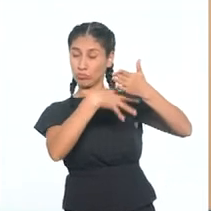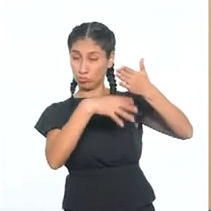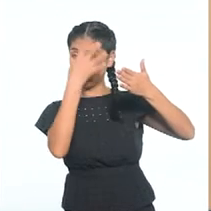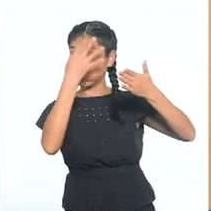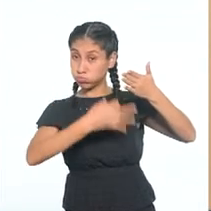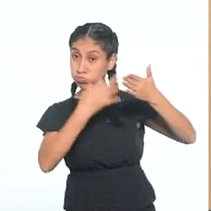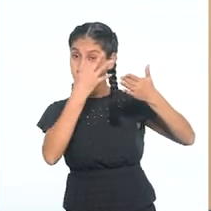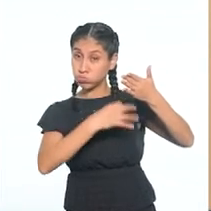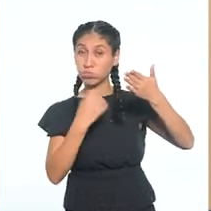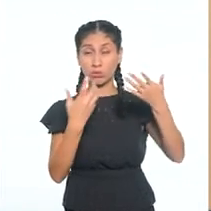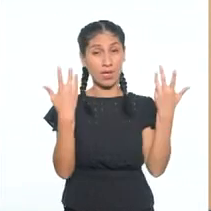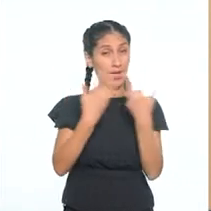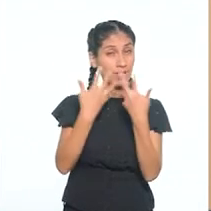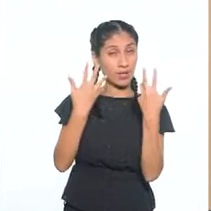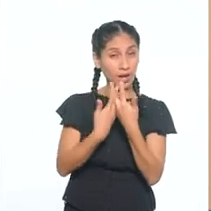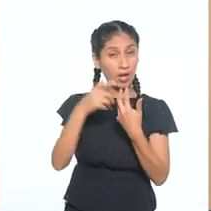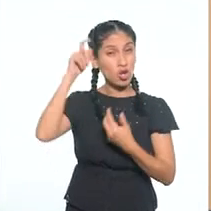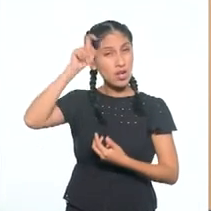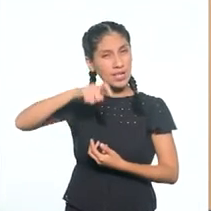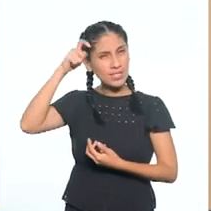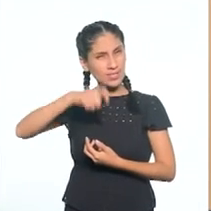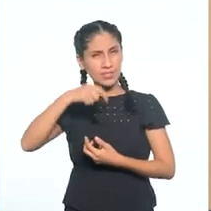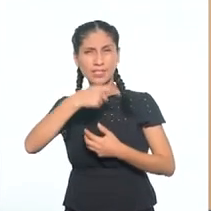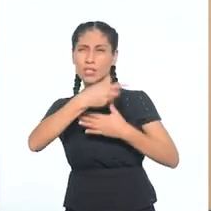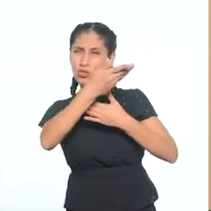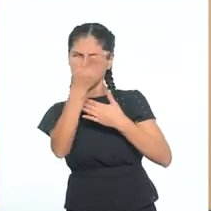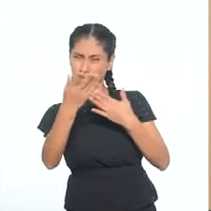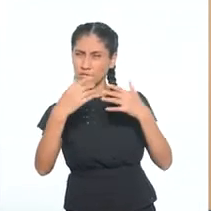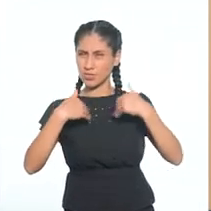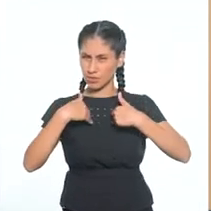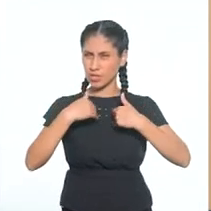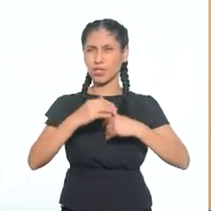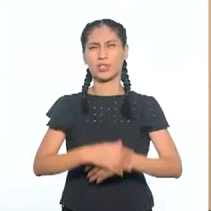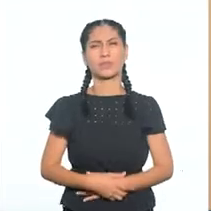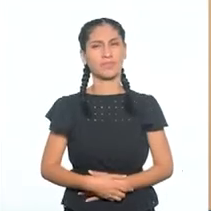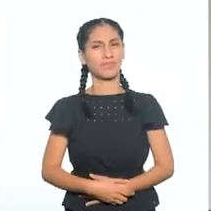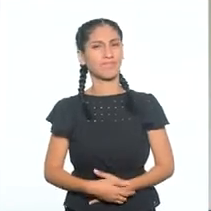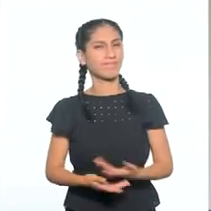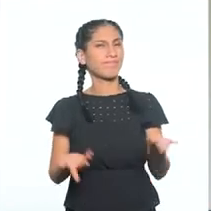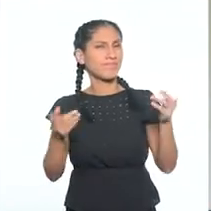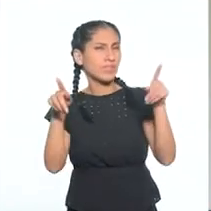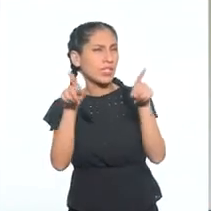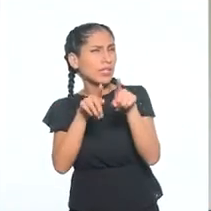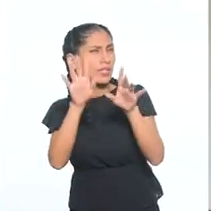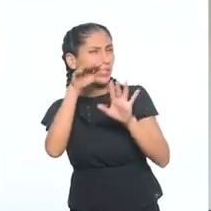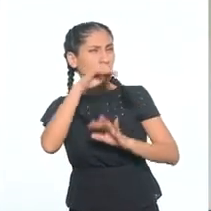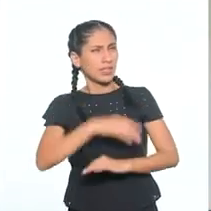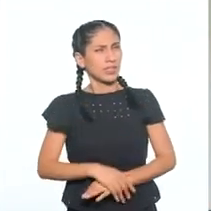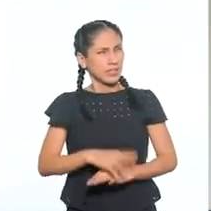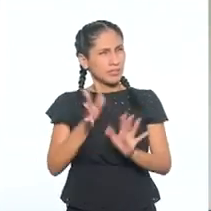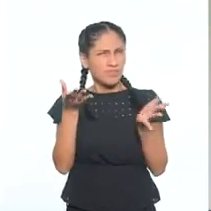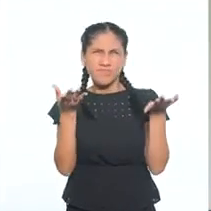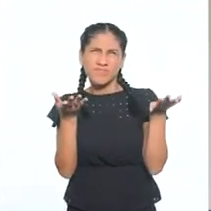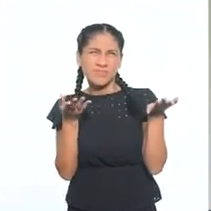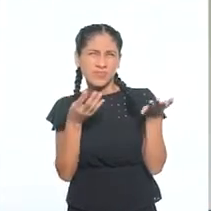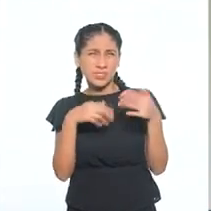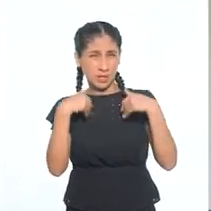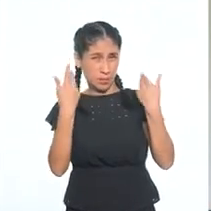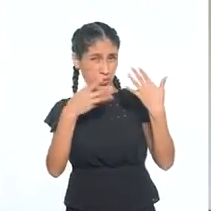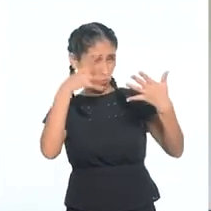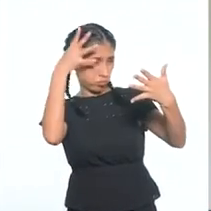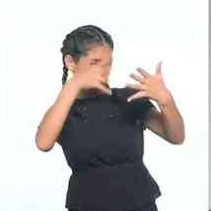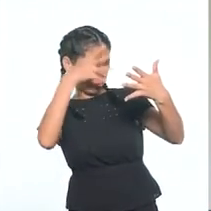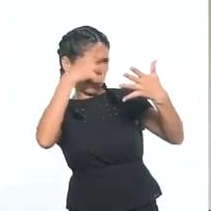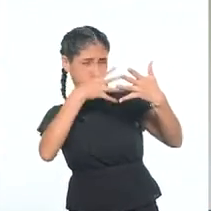se adecua a la necesidad que tengan siempre y cuando tengan claro el objetivo y ya se puede realizar